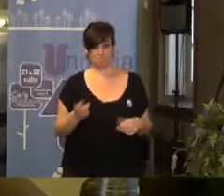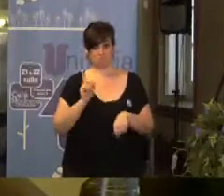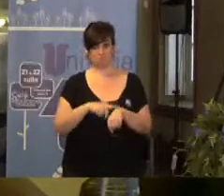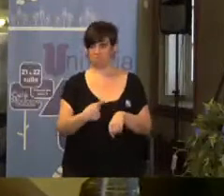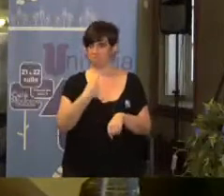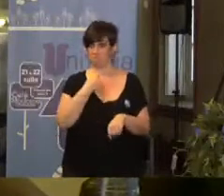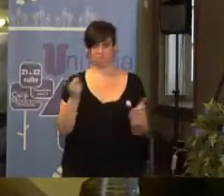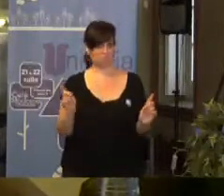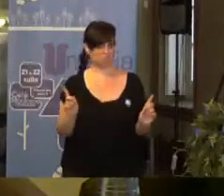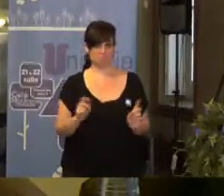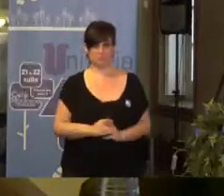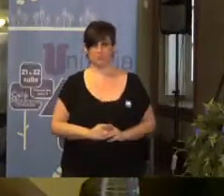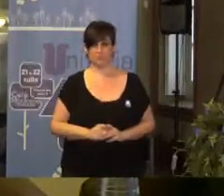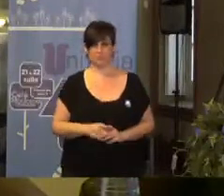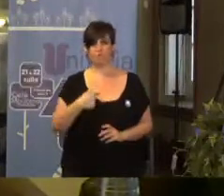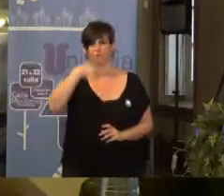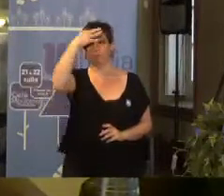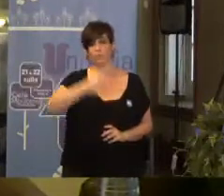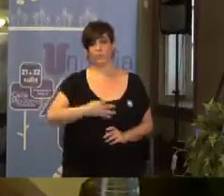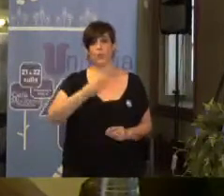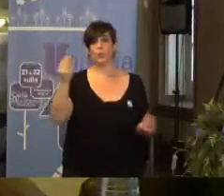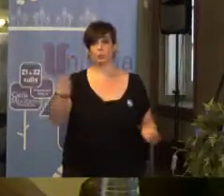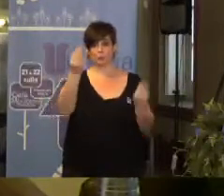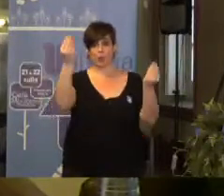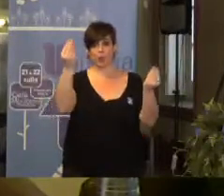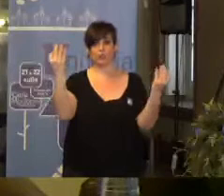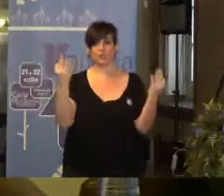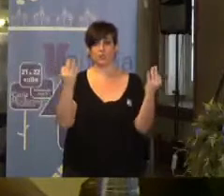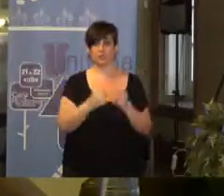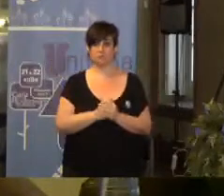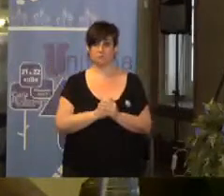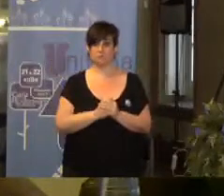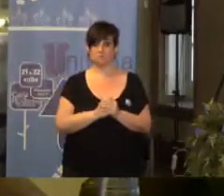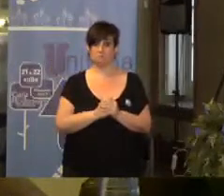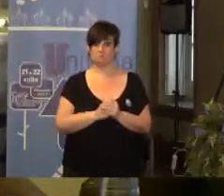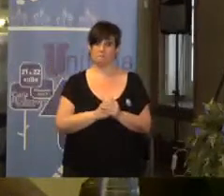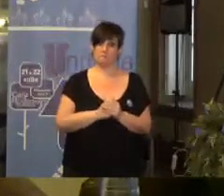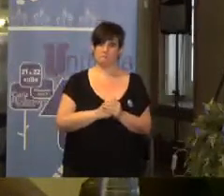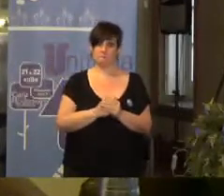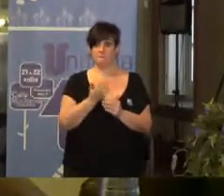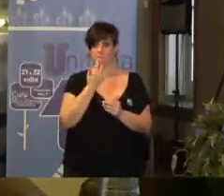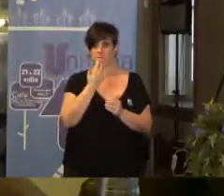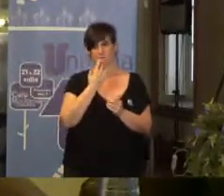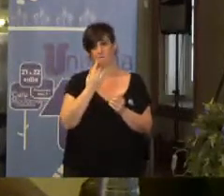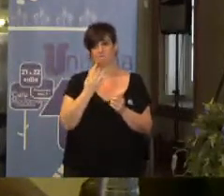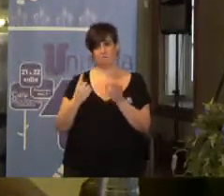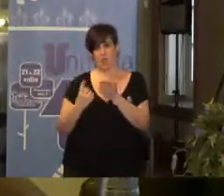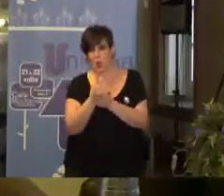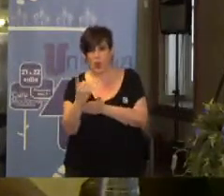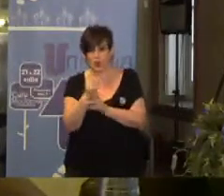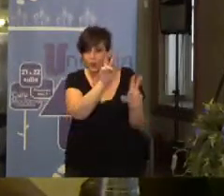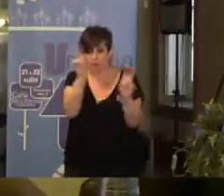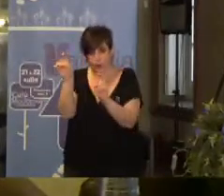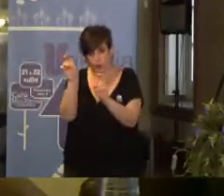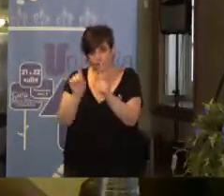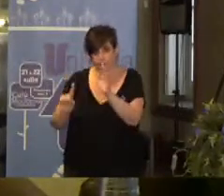tempo. Creo que é moito mellor avanzar por outros vieiros, máis alá de que